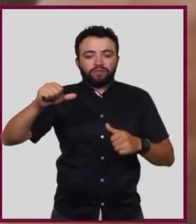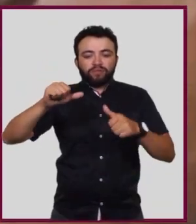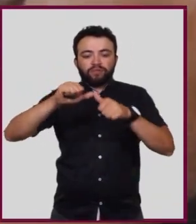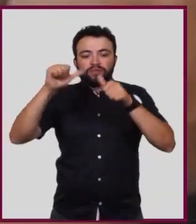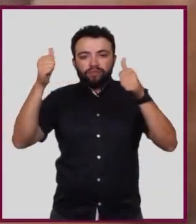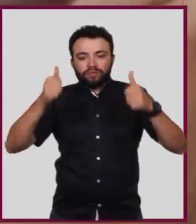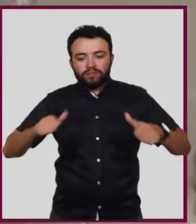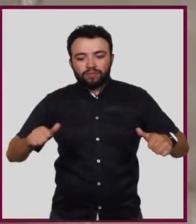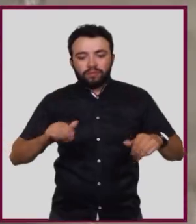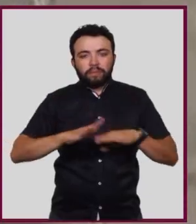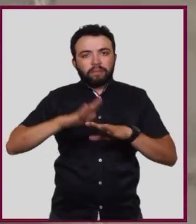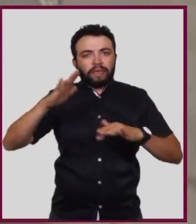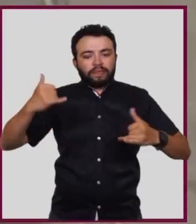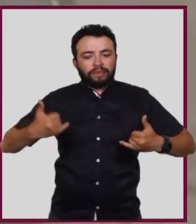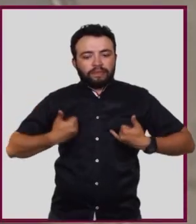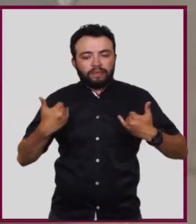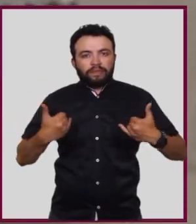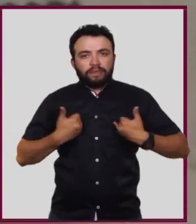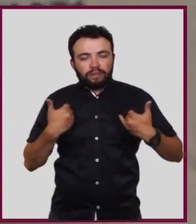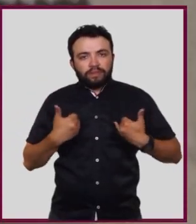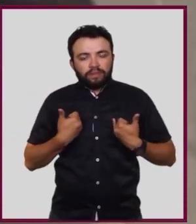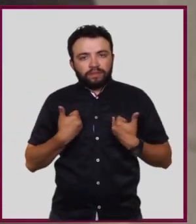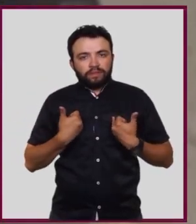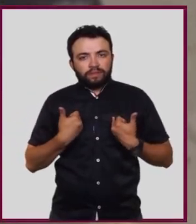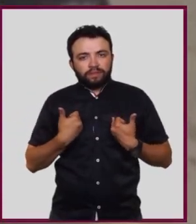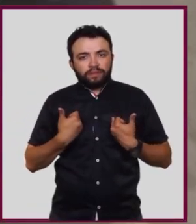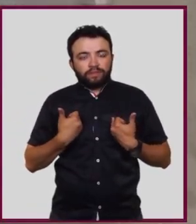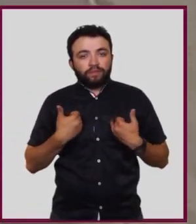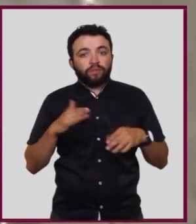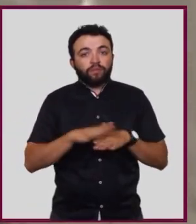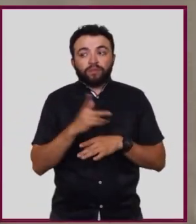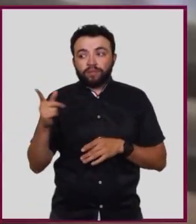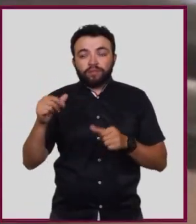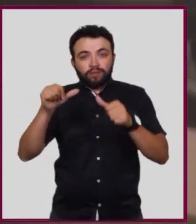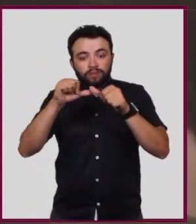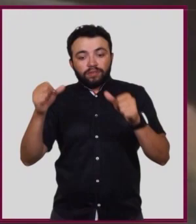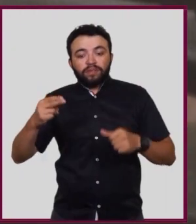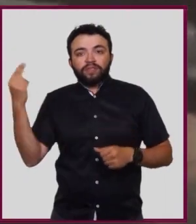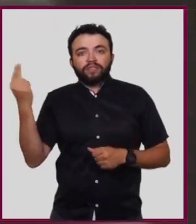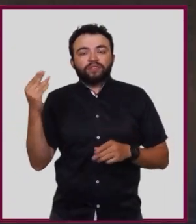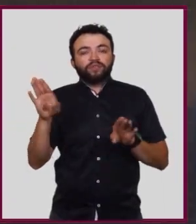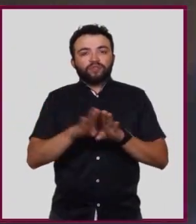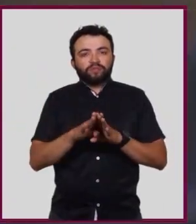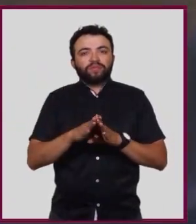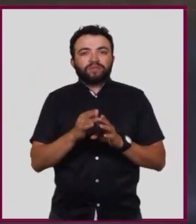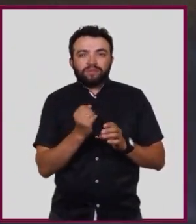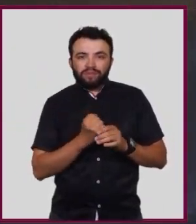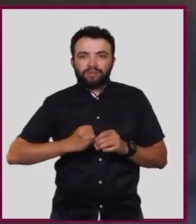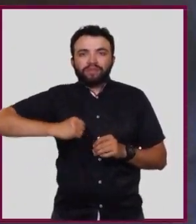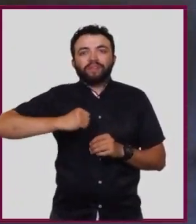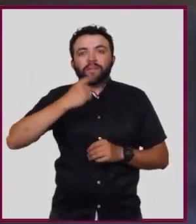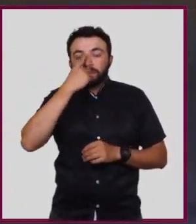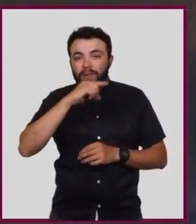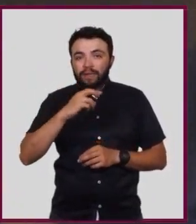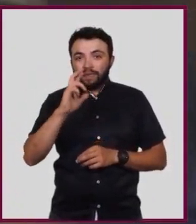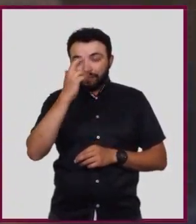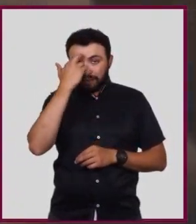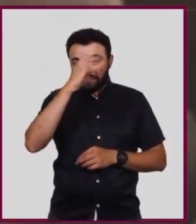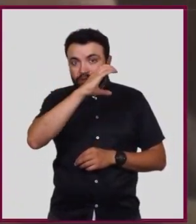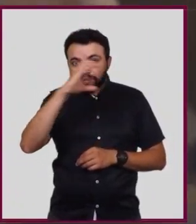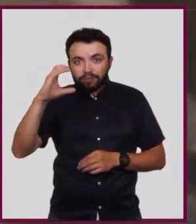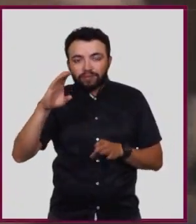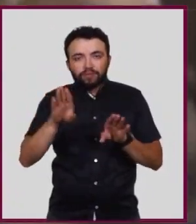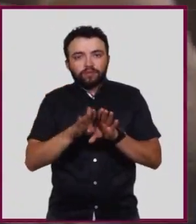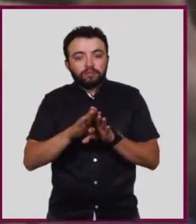artistas más jóvenes, artistas que necesitaban también el empujón para reconocer que